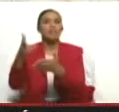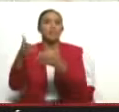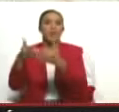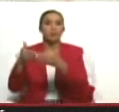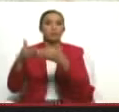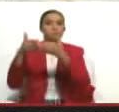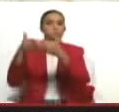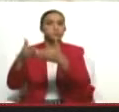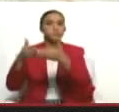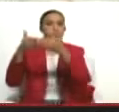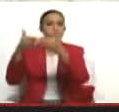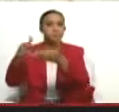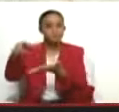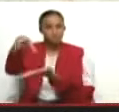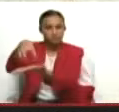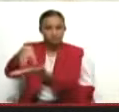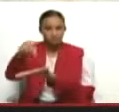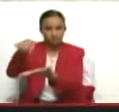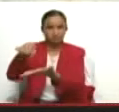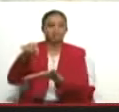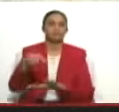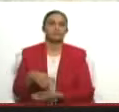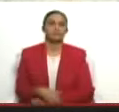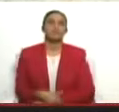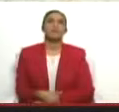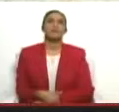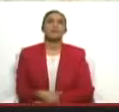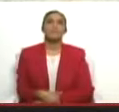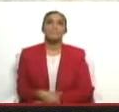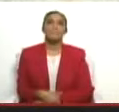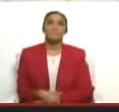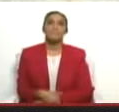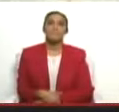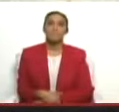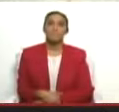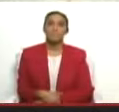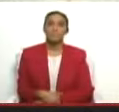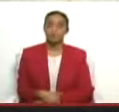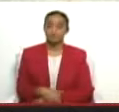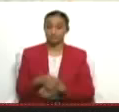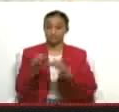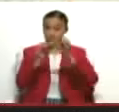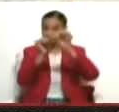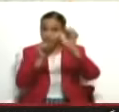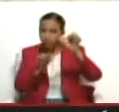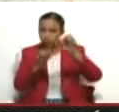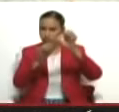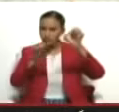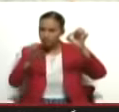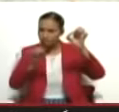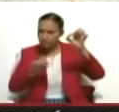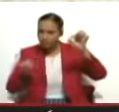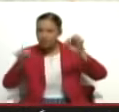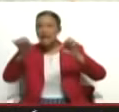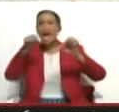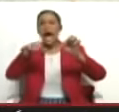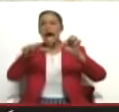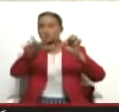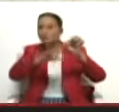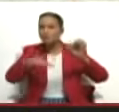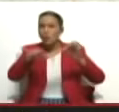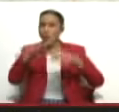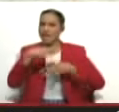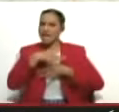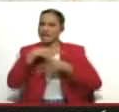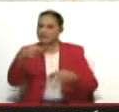armario además podemos ver que tiene resaltadas en verte zonas de interés aquí